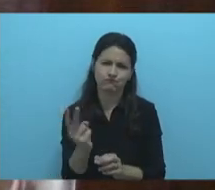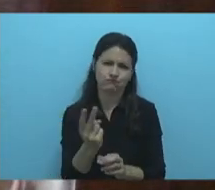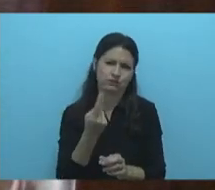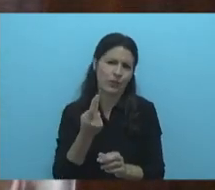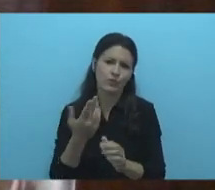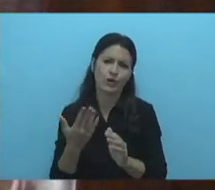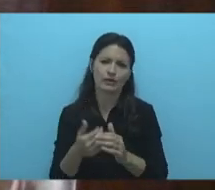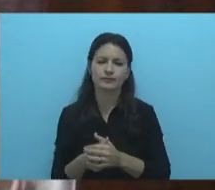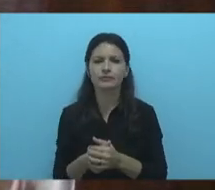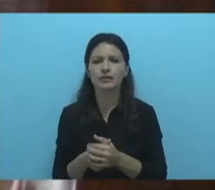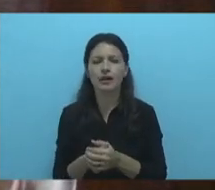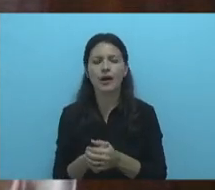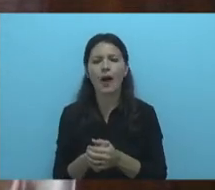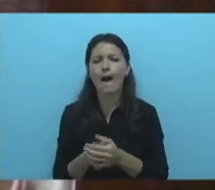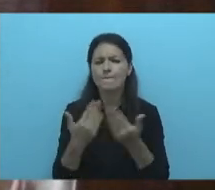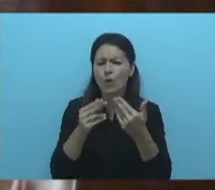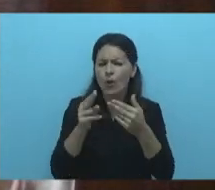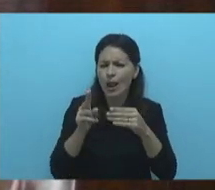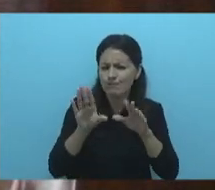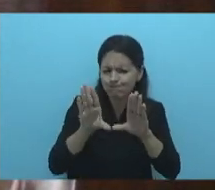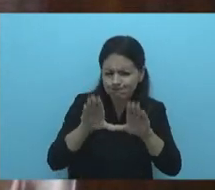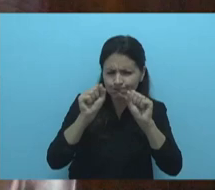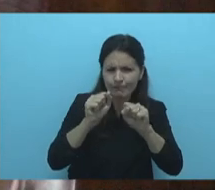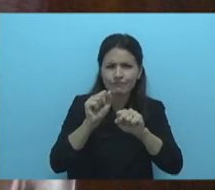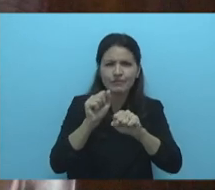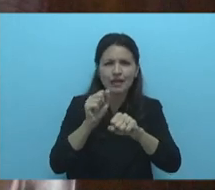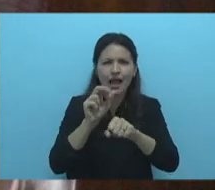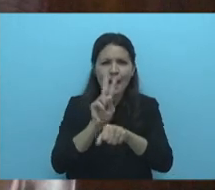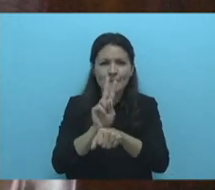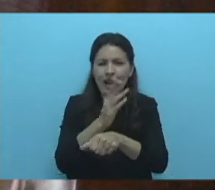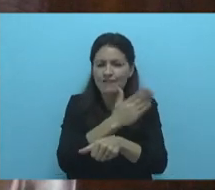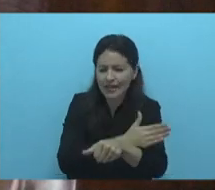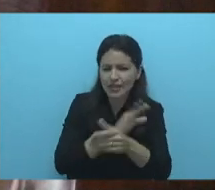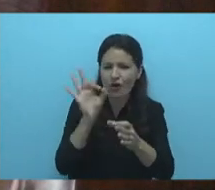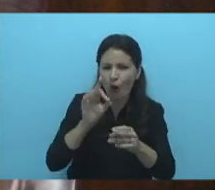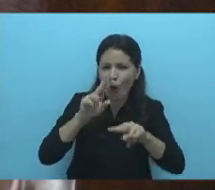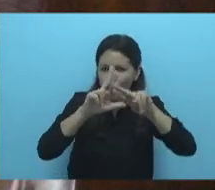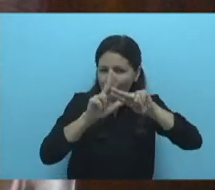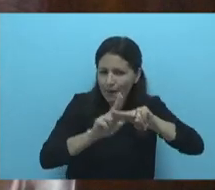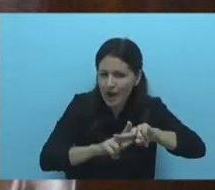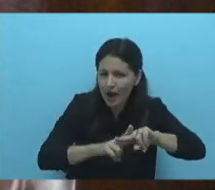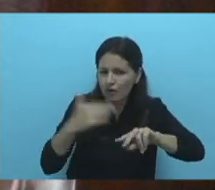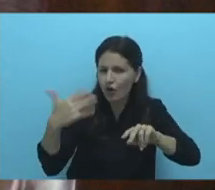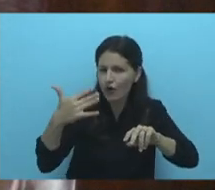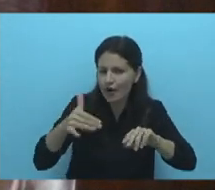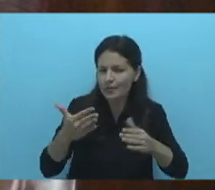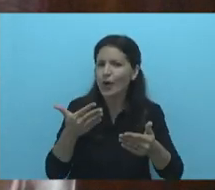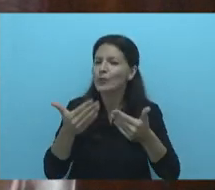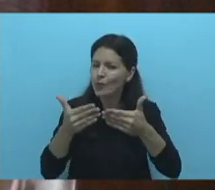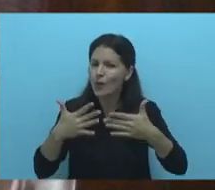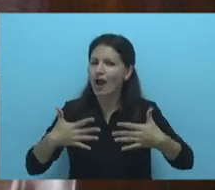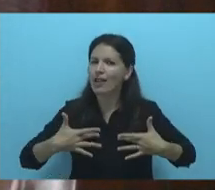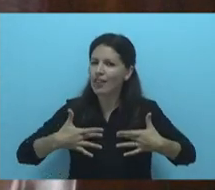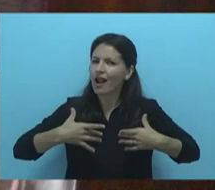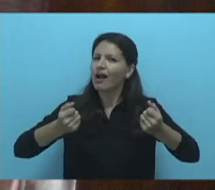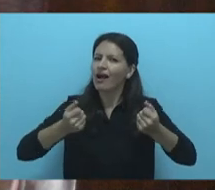puede ser curable en el 90% de los casos, y en este sentido nos parece importante poder promover políticas activas,